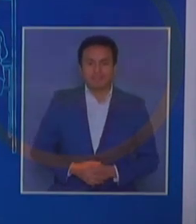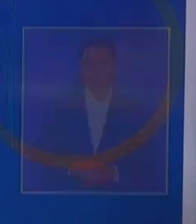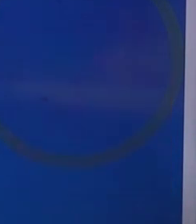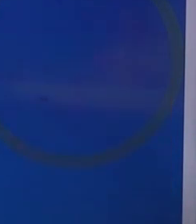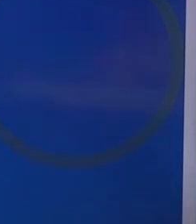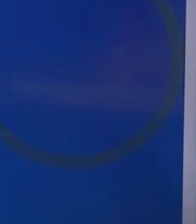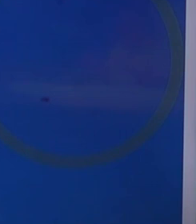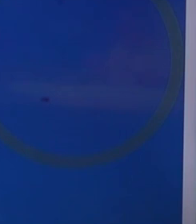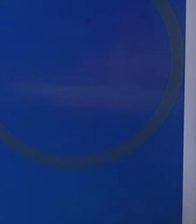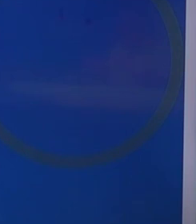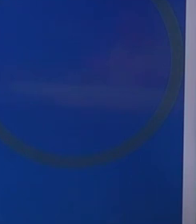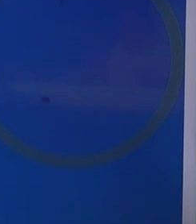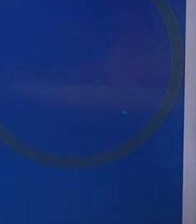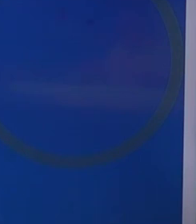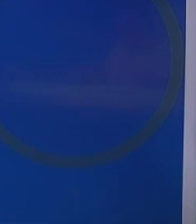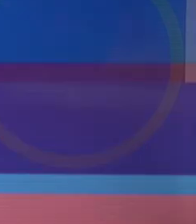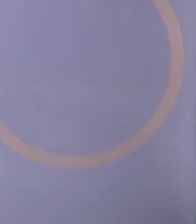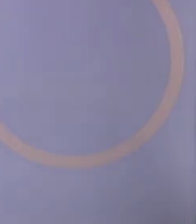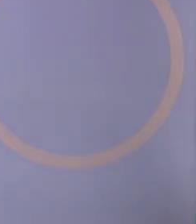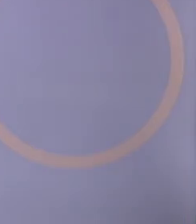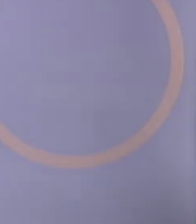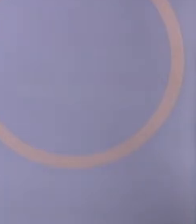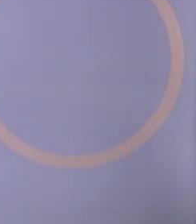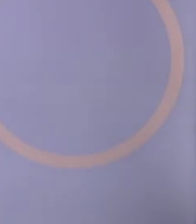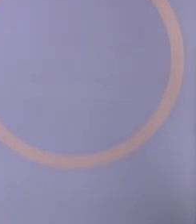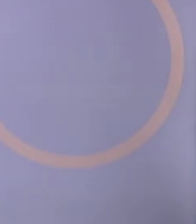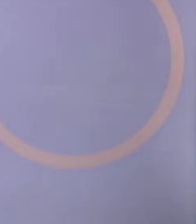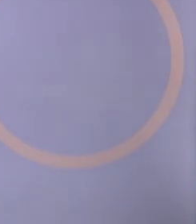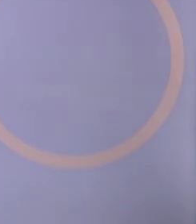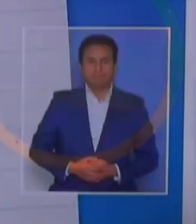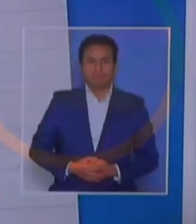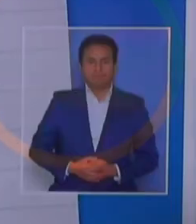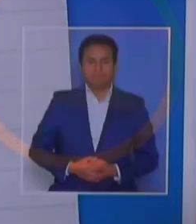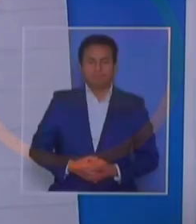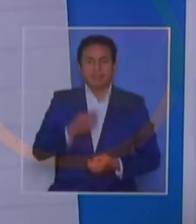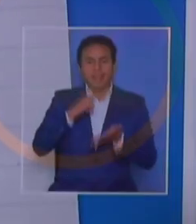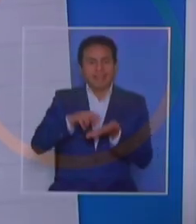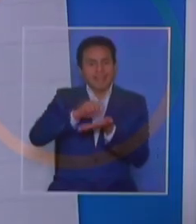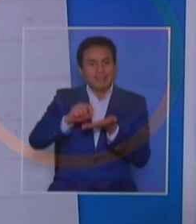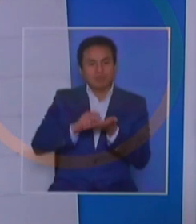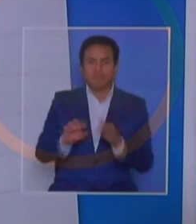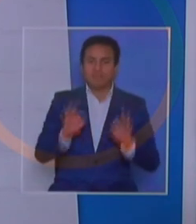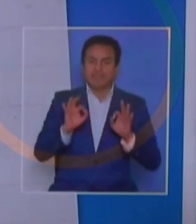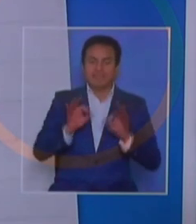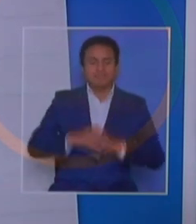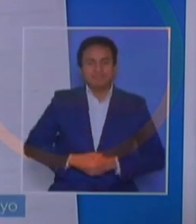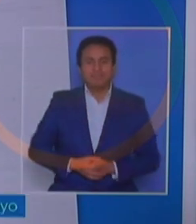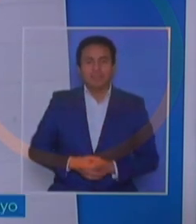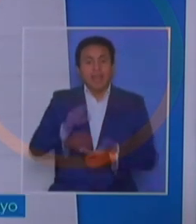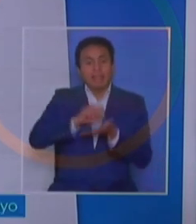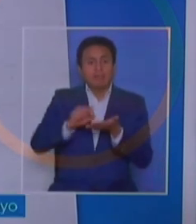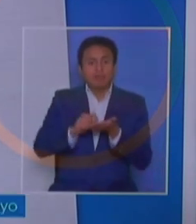o si con solo 40 o 42% de los votos vos te garantizaba mayoría van a ir divididos es una pena